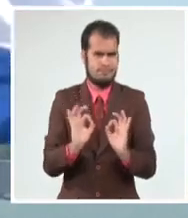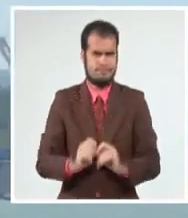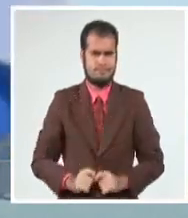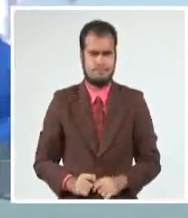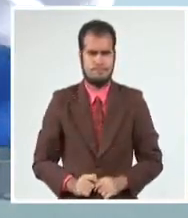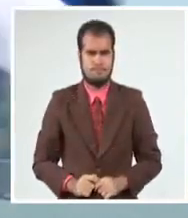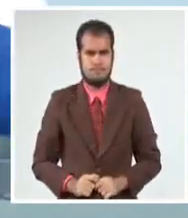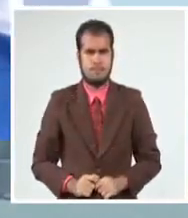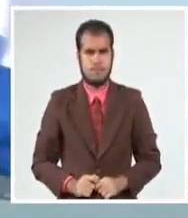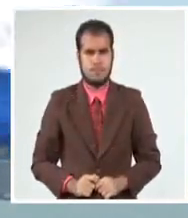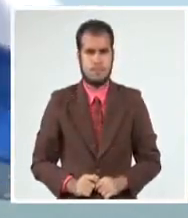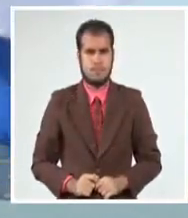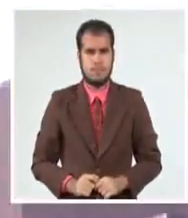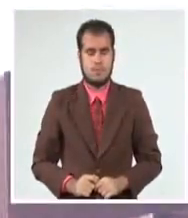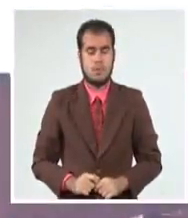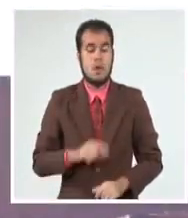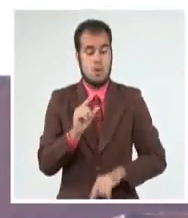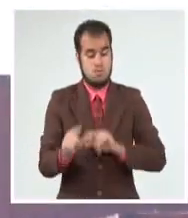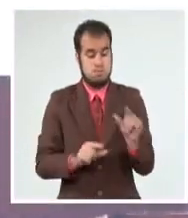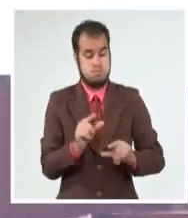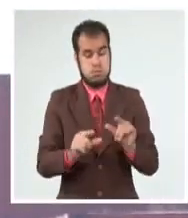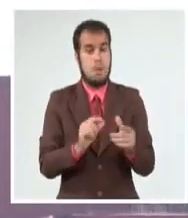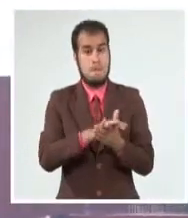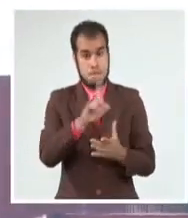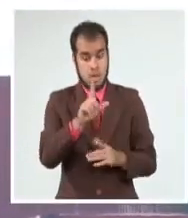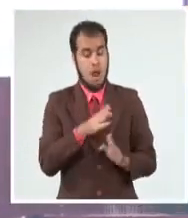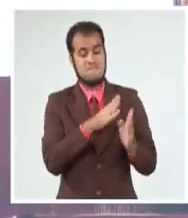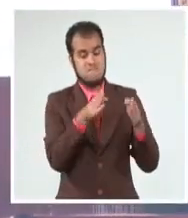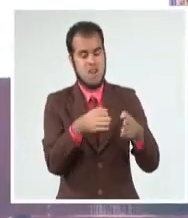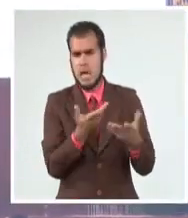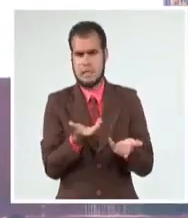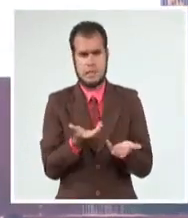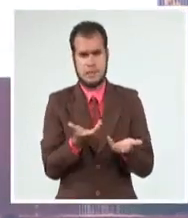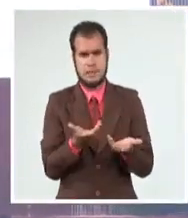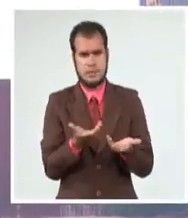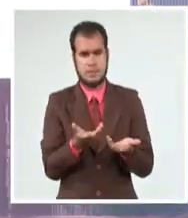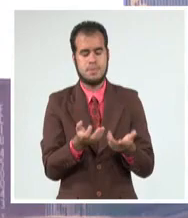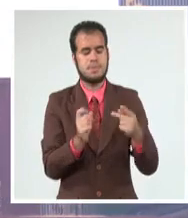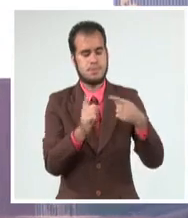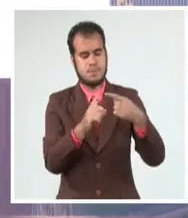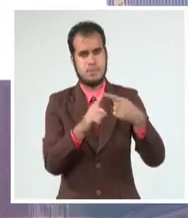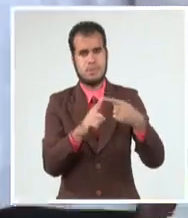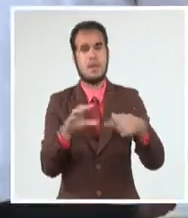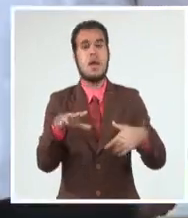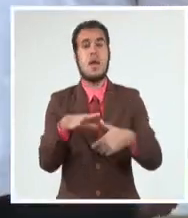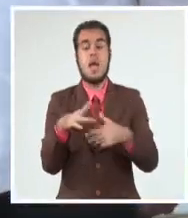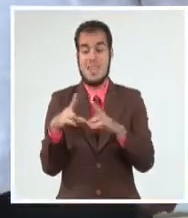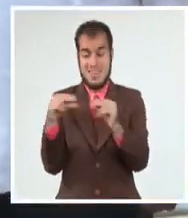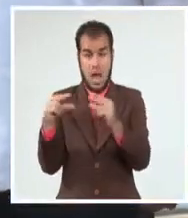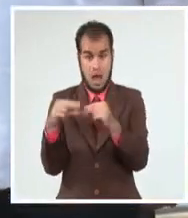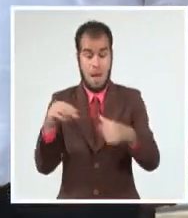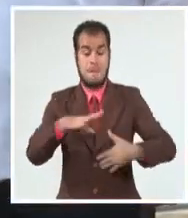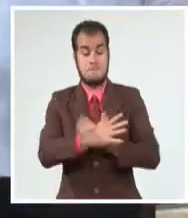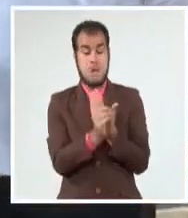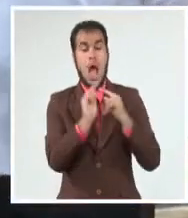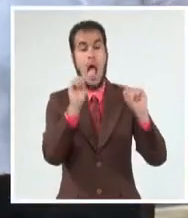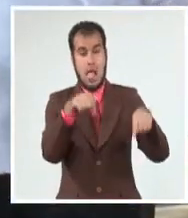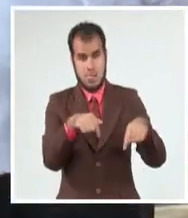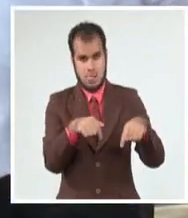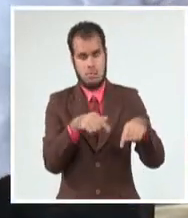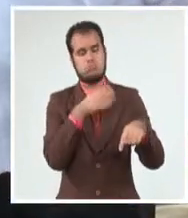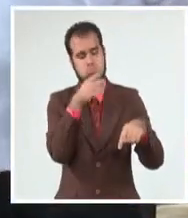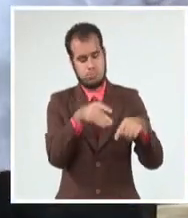acudieron al puerto del mariel para el recibimiento de la ayuda el embajador de nicaragua en cuba luís cabrera gonzález